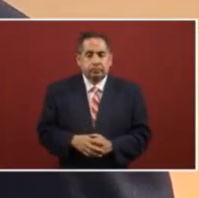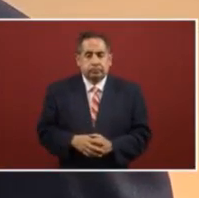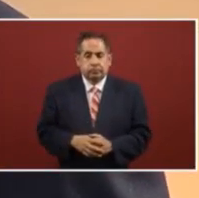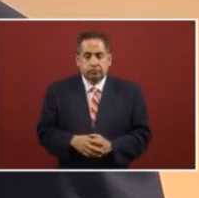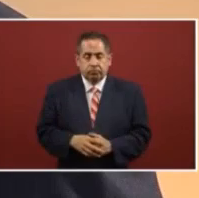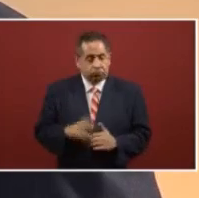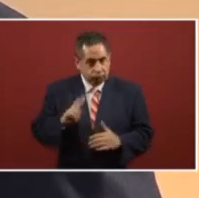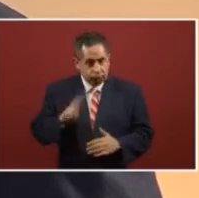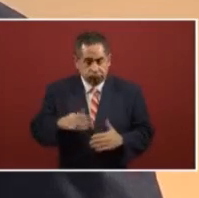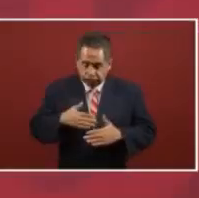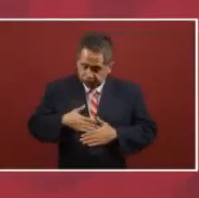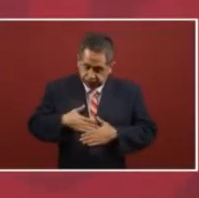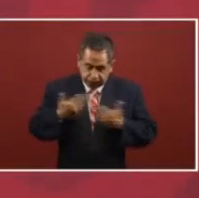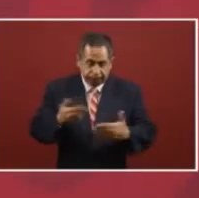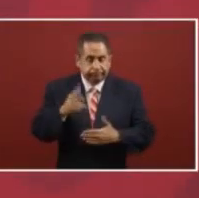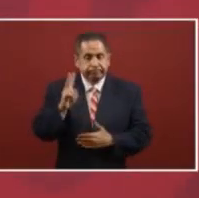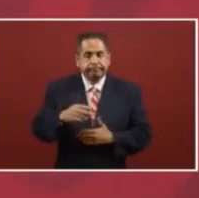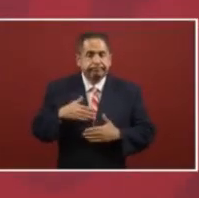confieso,